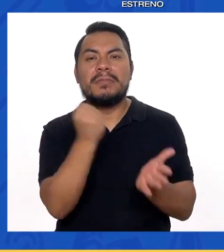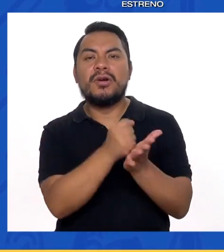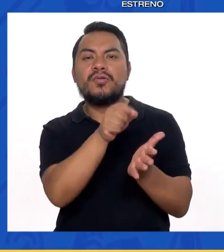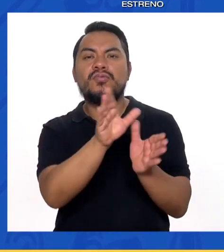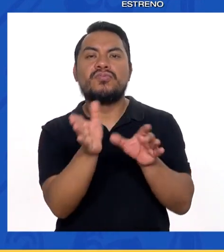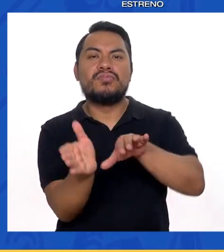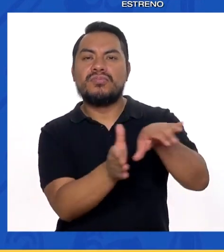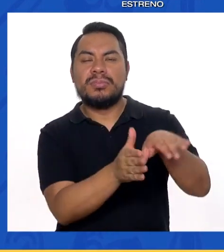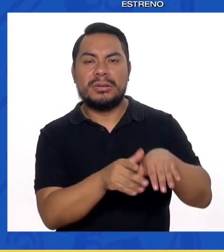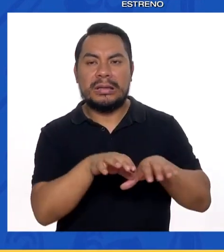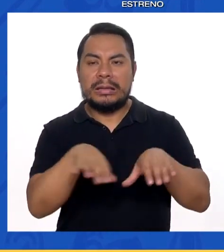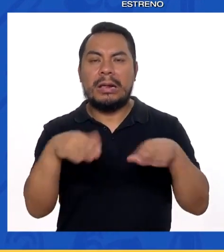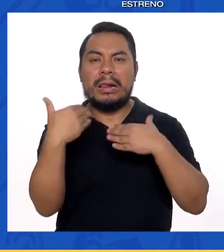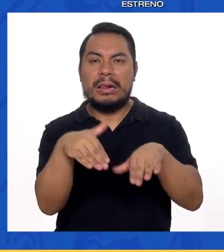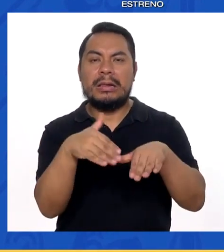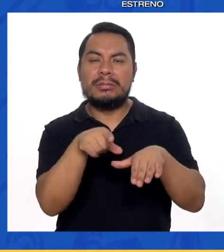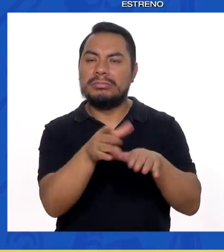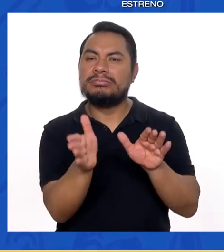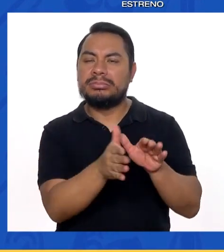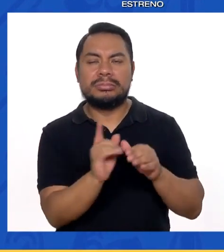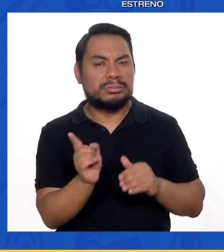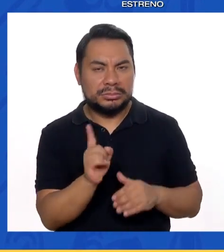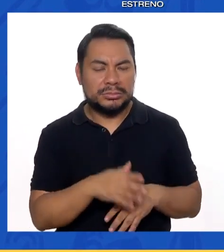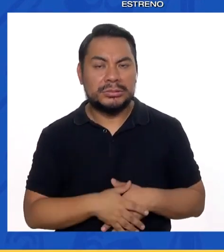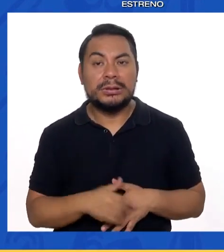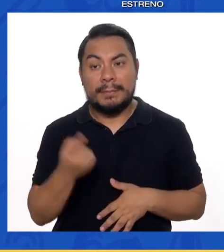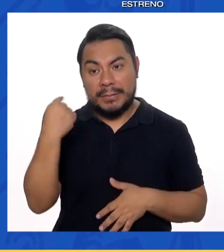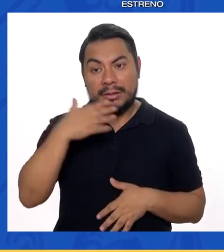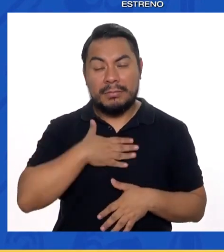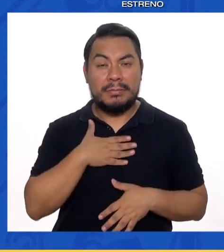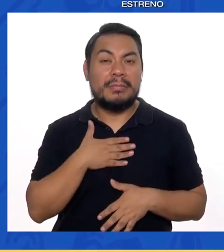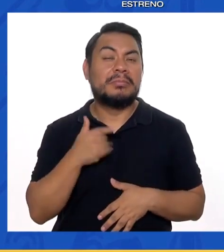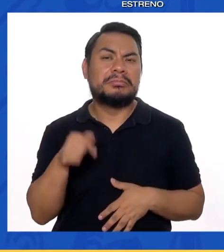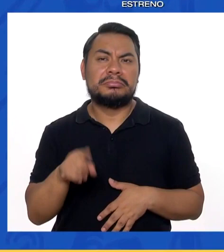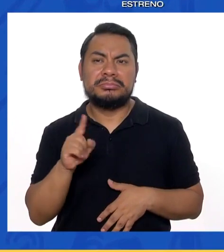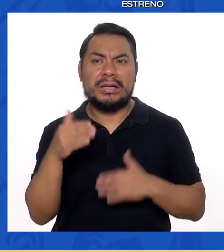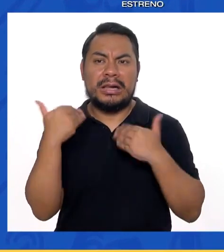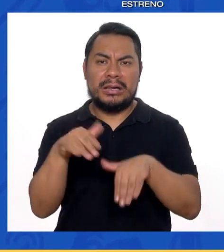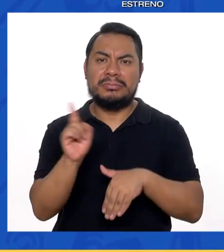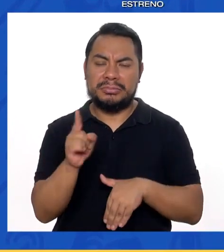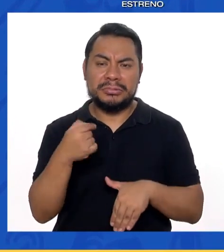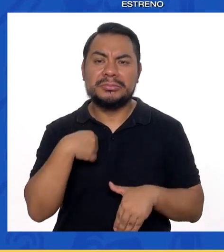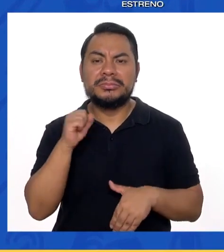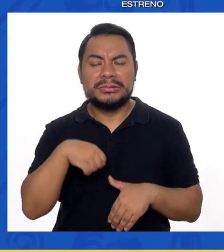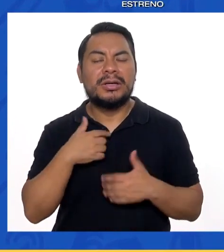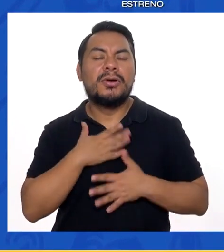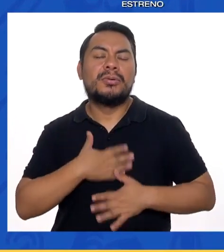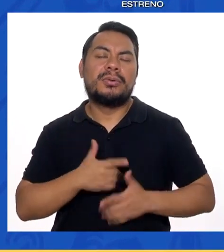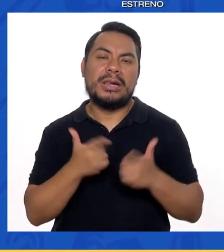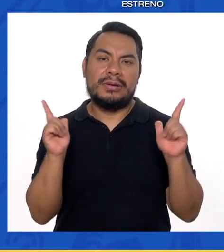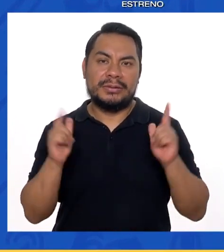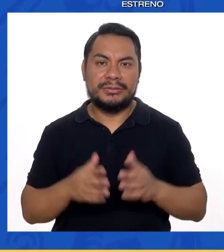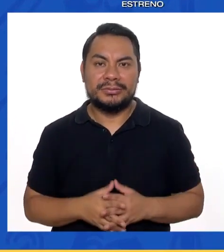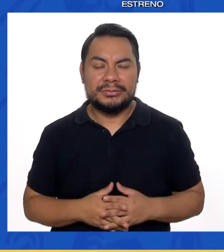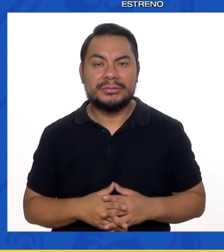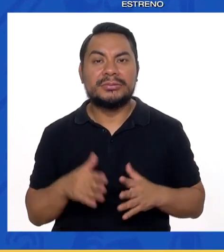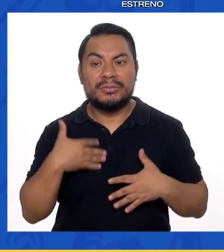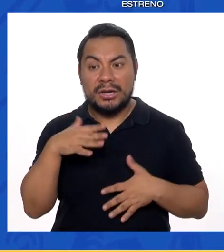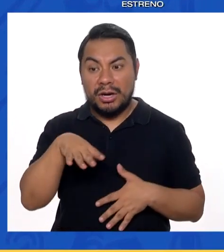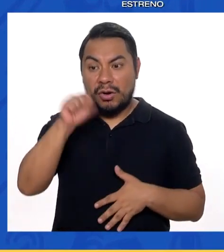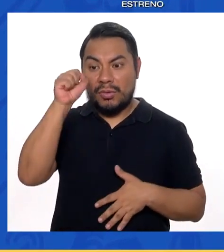tener una etiqueta o quedarte o limitarte de alguna forma, pero de hecho para mí no fue tanto como una limitación, sino como una